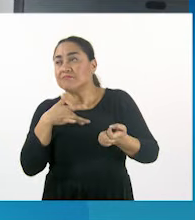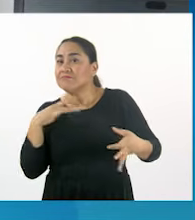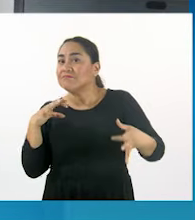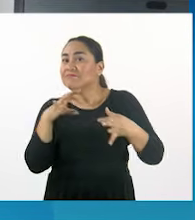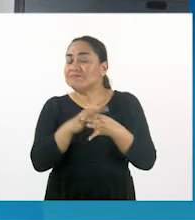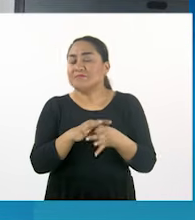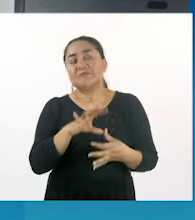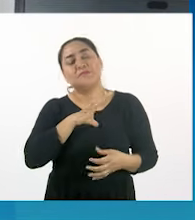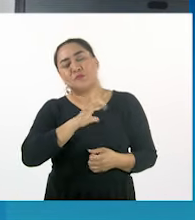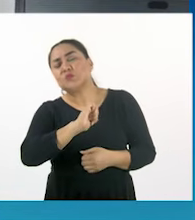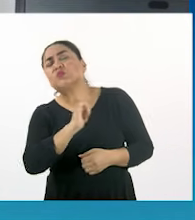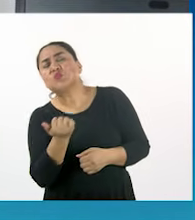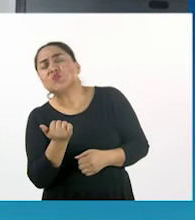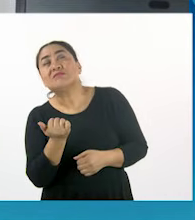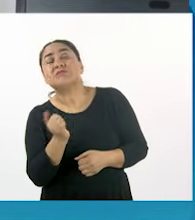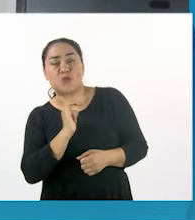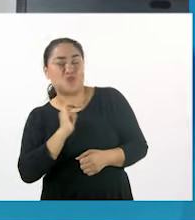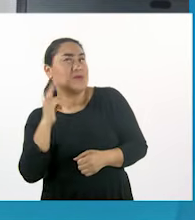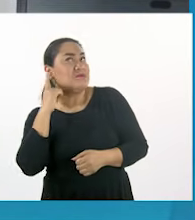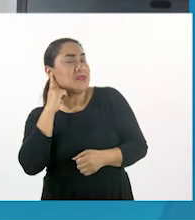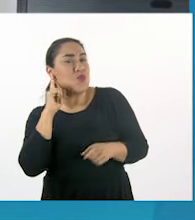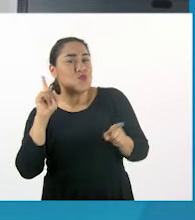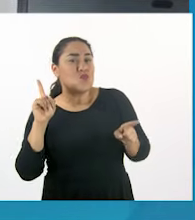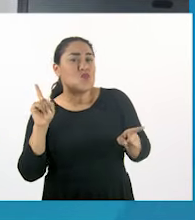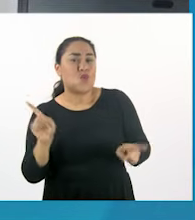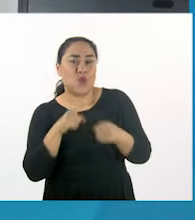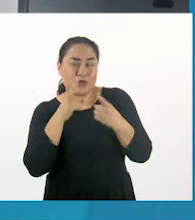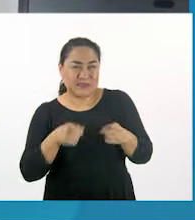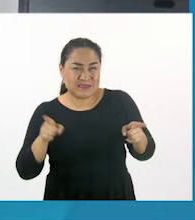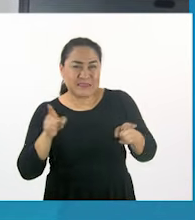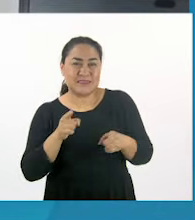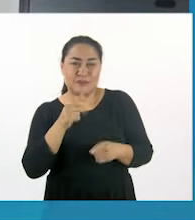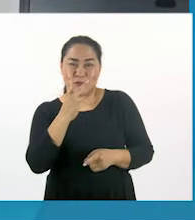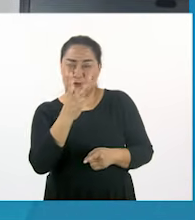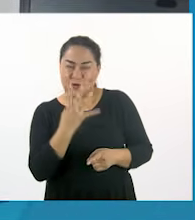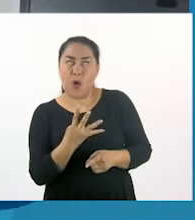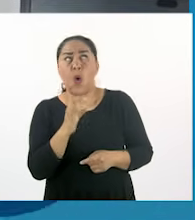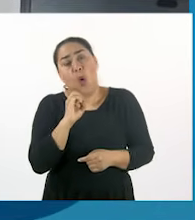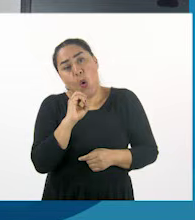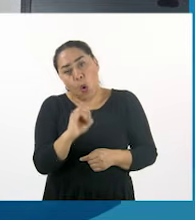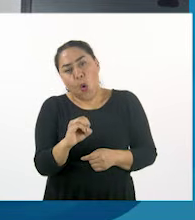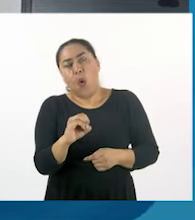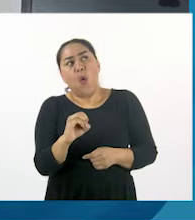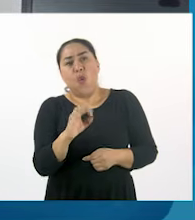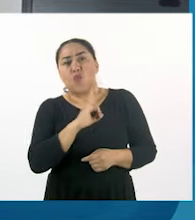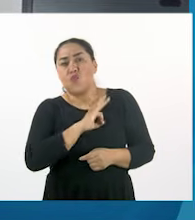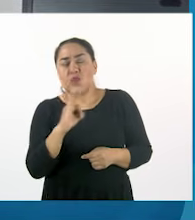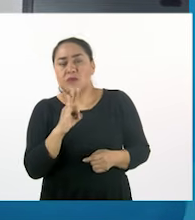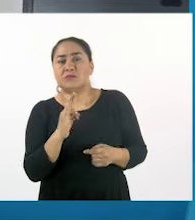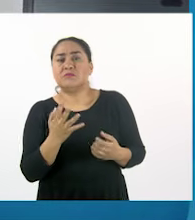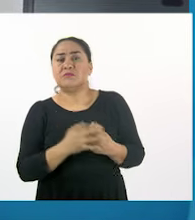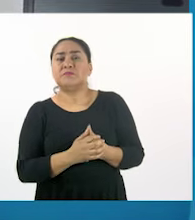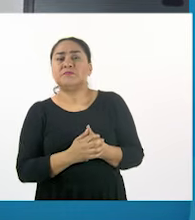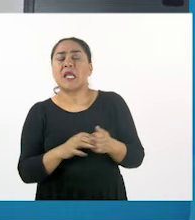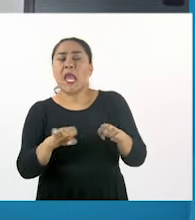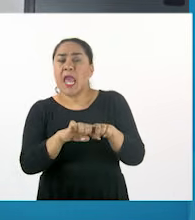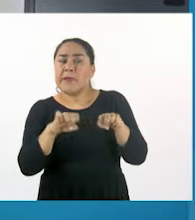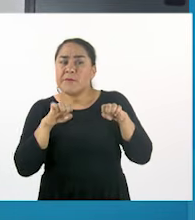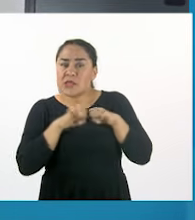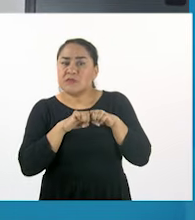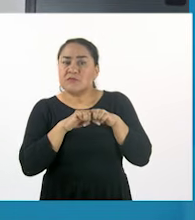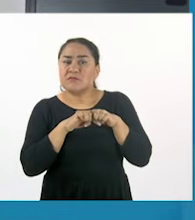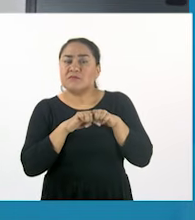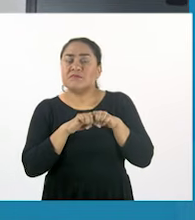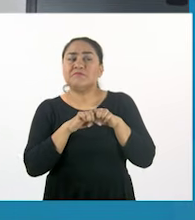la variante? Meterle música de dos cuartos o también podemos hacer equipos divididos por fila